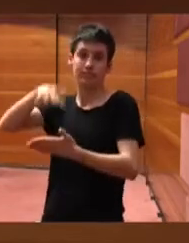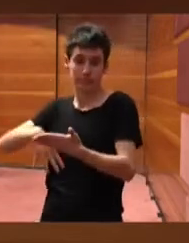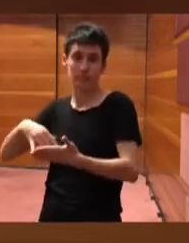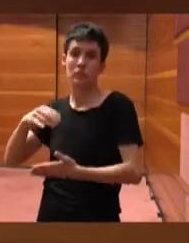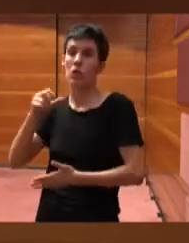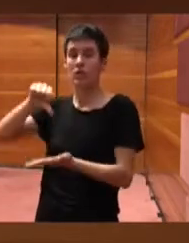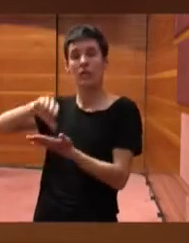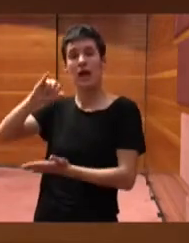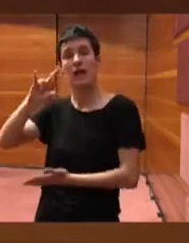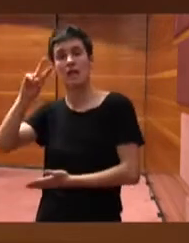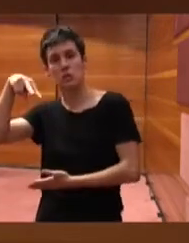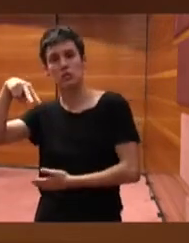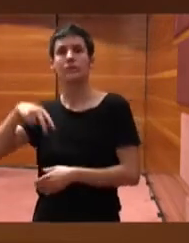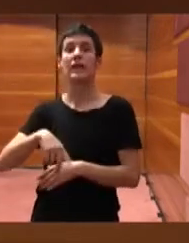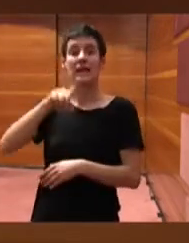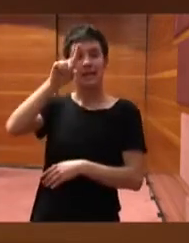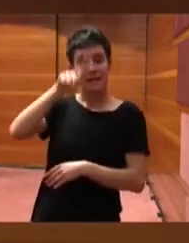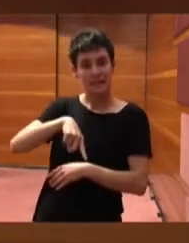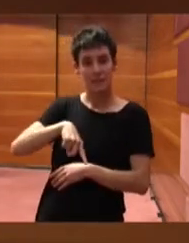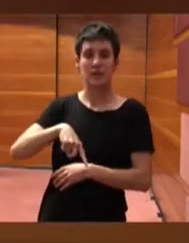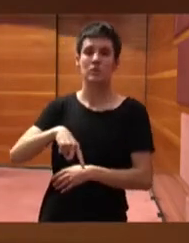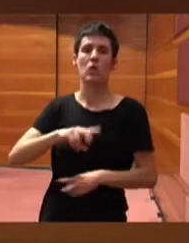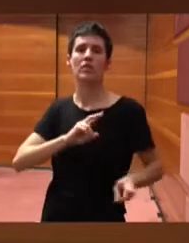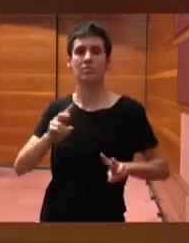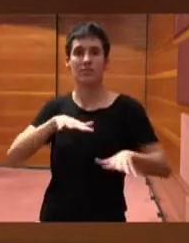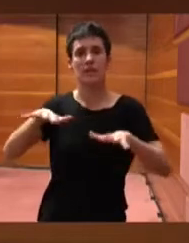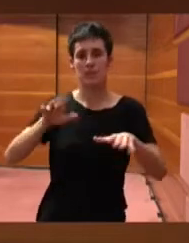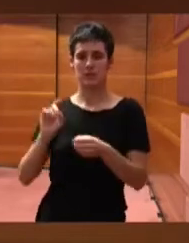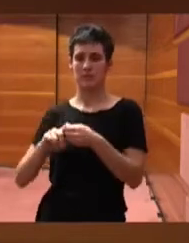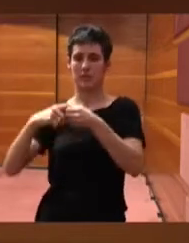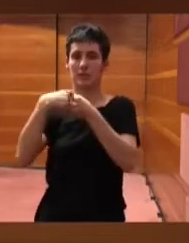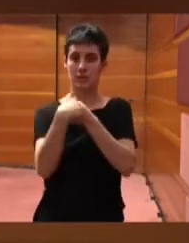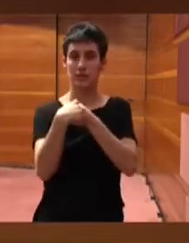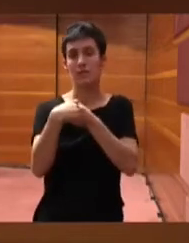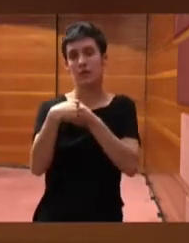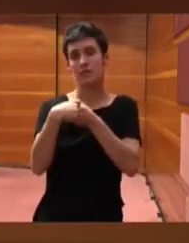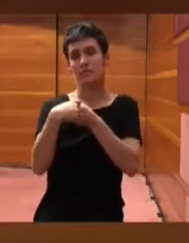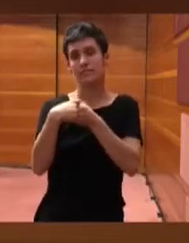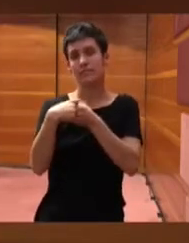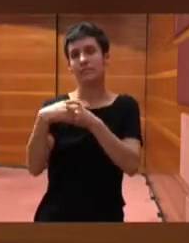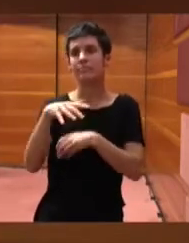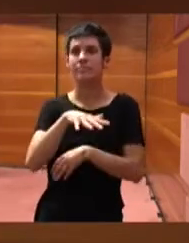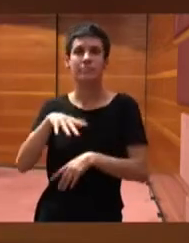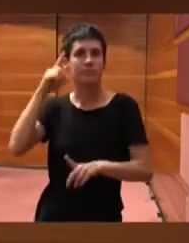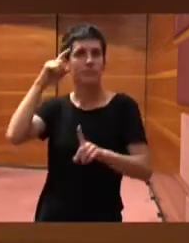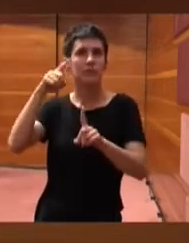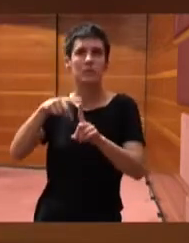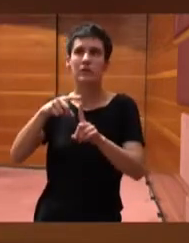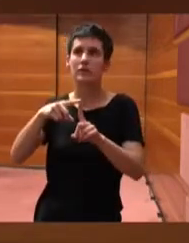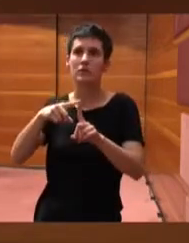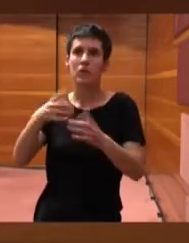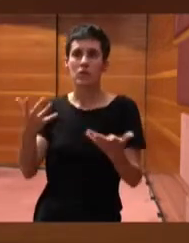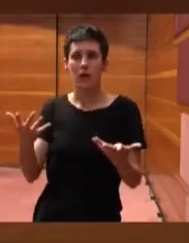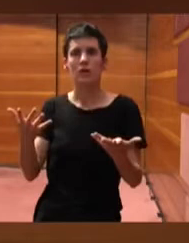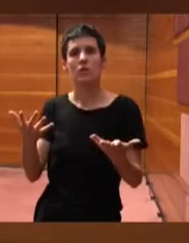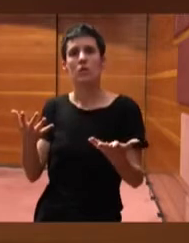por último, hay que añadir que ha habido dinámicas participativas que se han realizado para definir los objetivos de